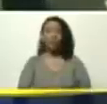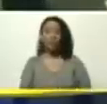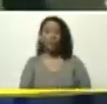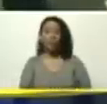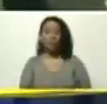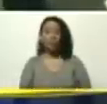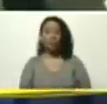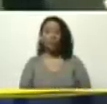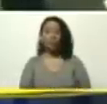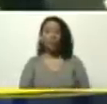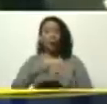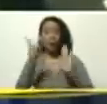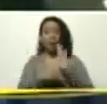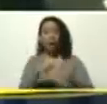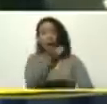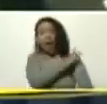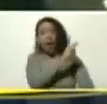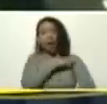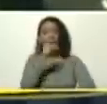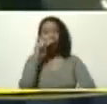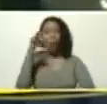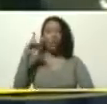General en jefe Domingo Hernández Lares.